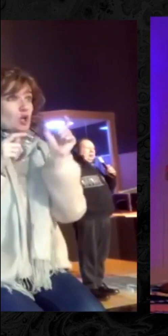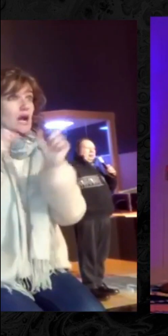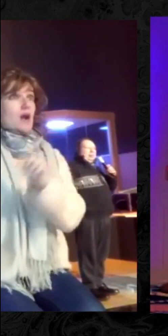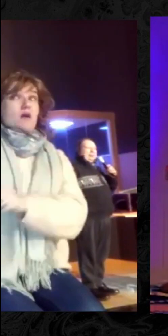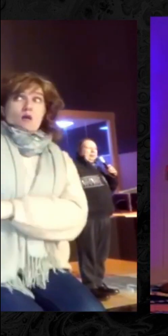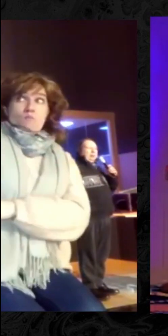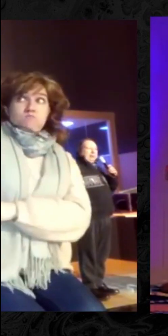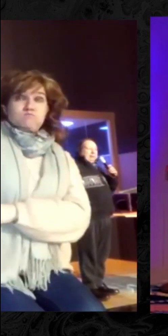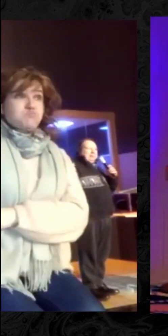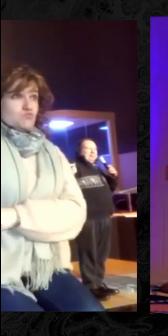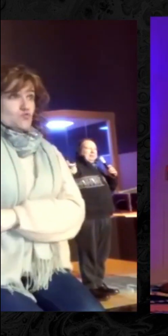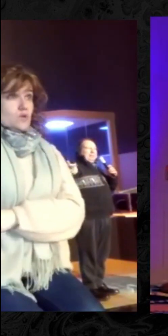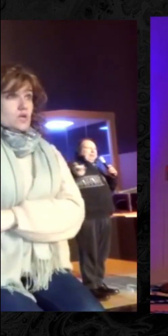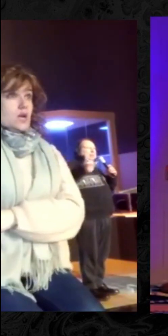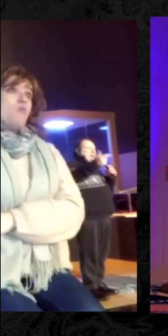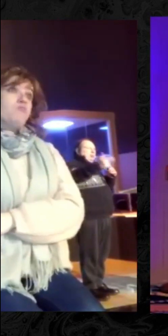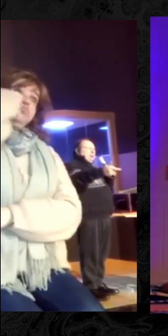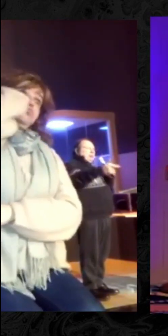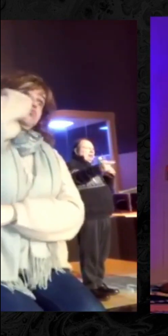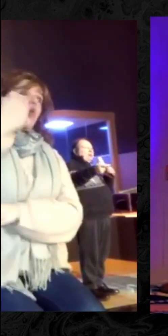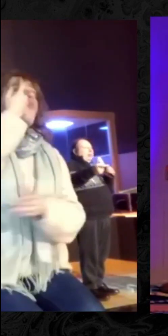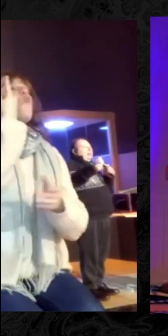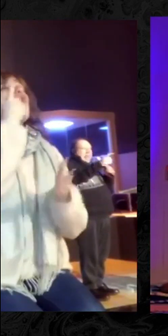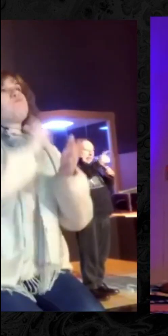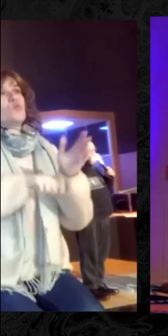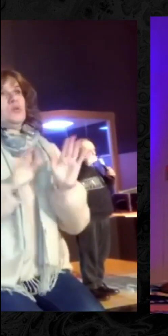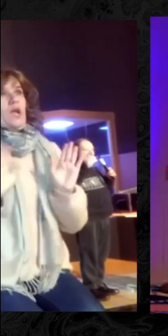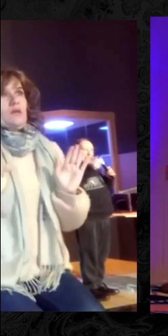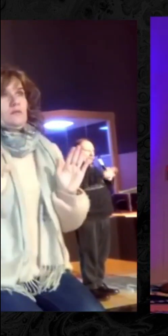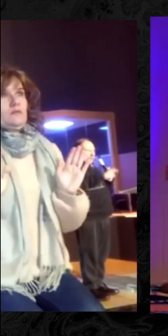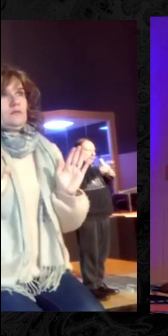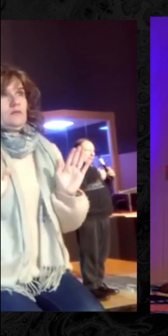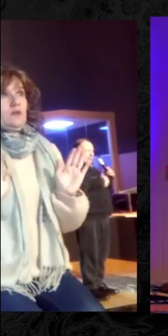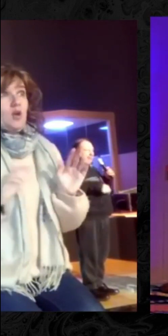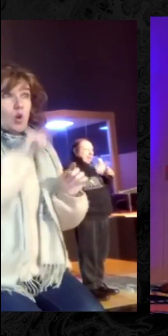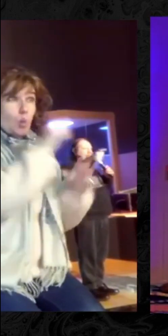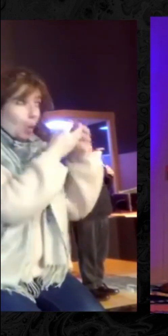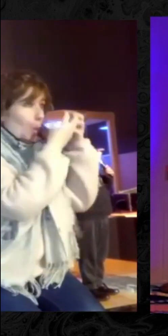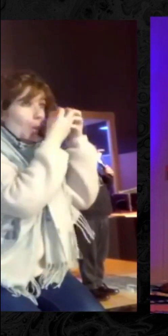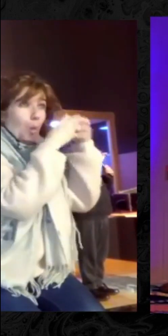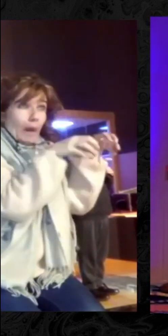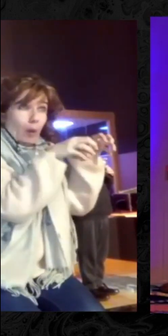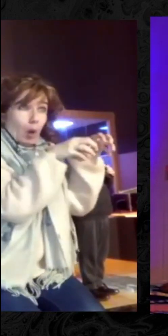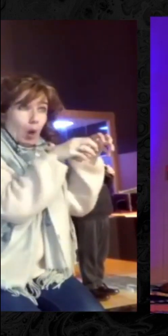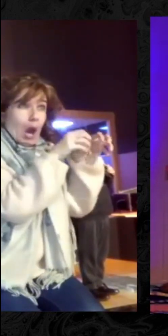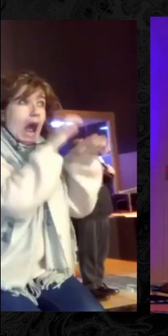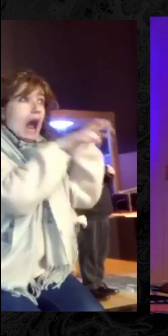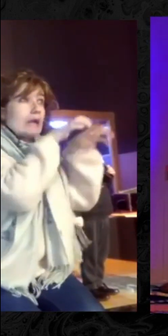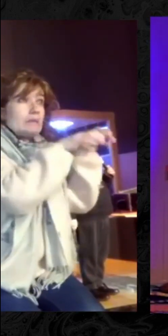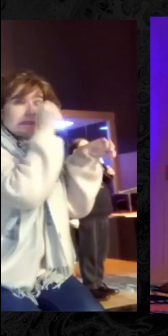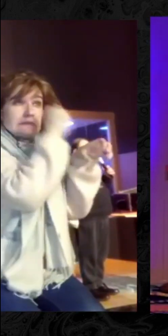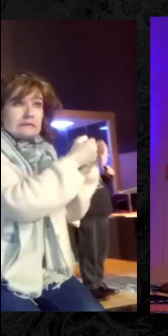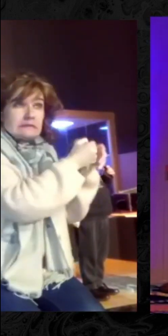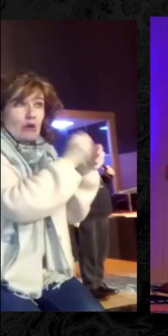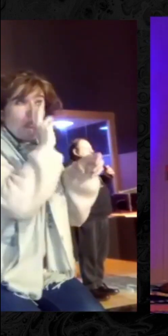no son solamente una multa pero como si te ocurre hacer algún animal que no lo hagas porque a mí me hace mucho daño puede tener año de